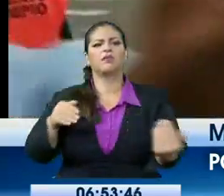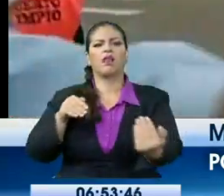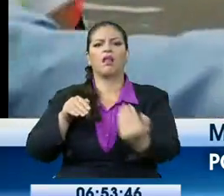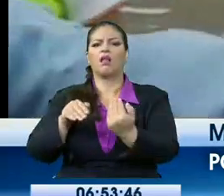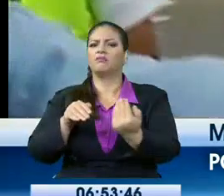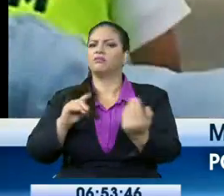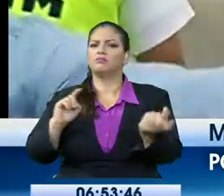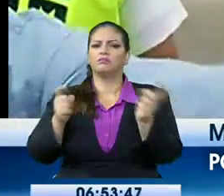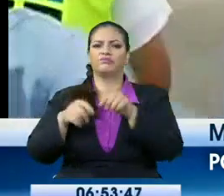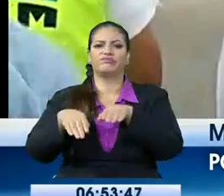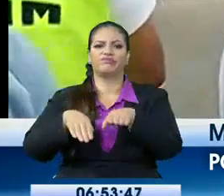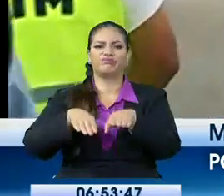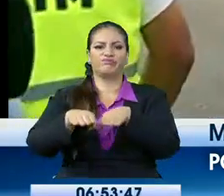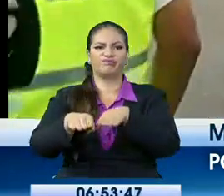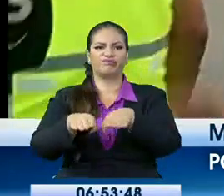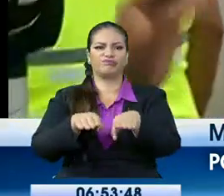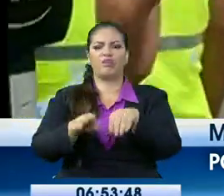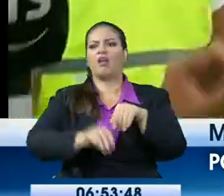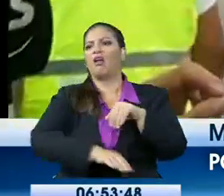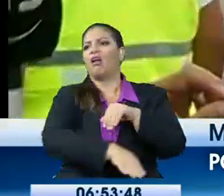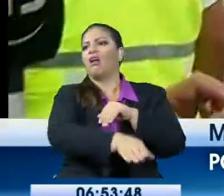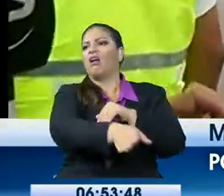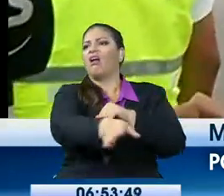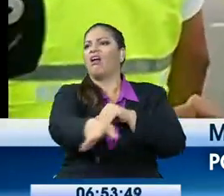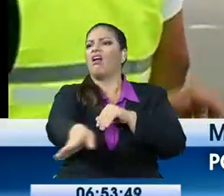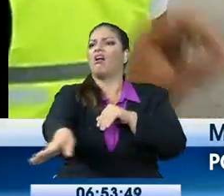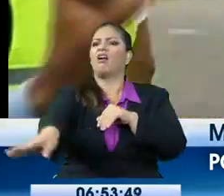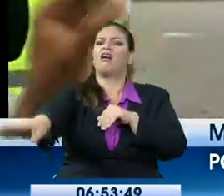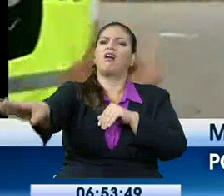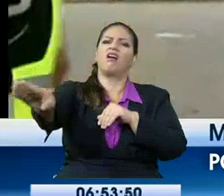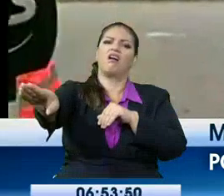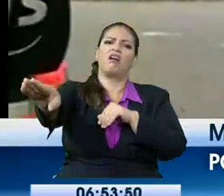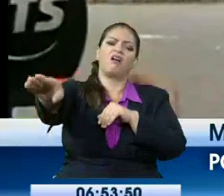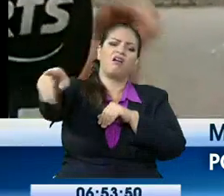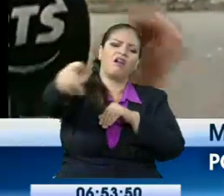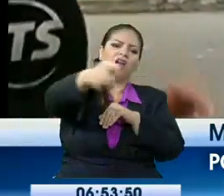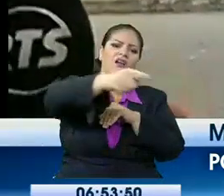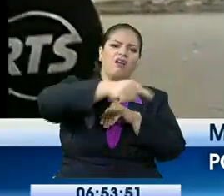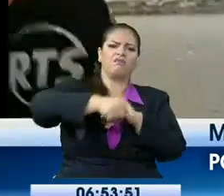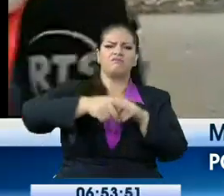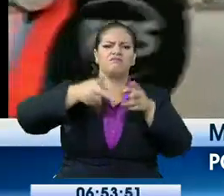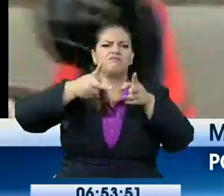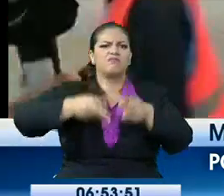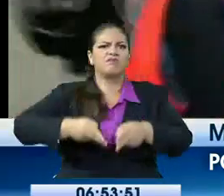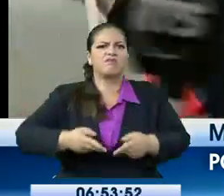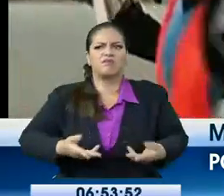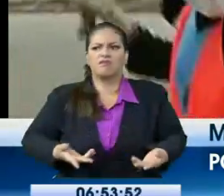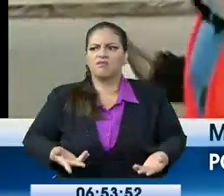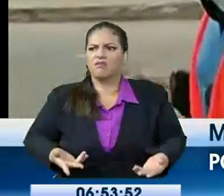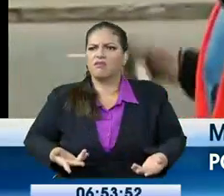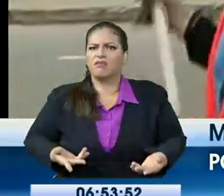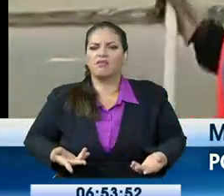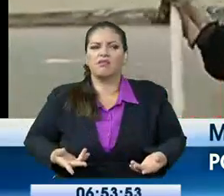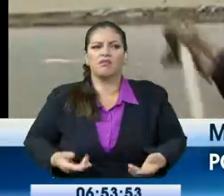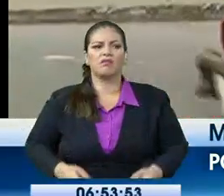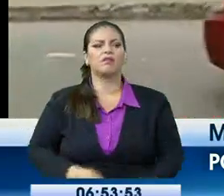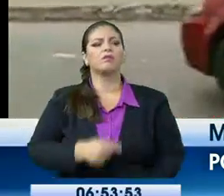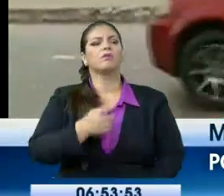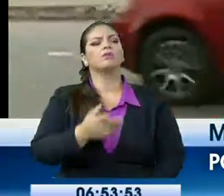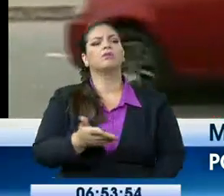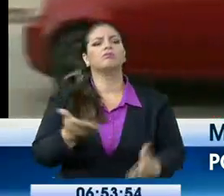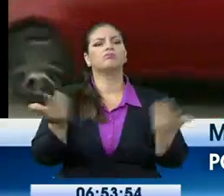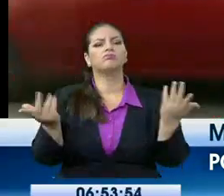retornar y llegar a esta misma altura. Ustedes manifiestan que ya van a corregir aquello. ¿Cuál será la hora? Bueno, buenos días y bienvenido. Buenos días.